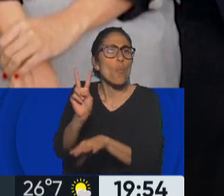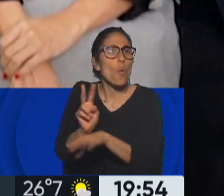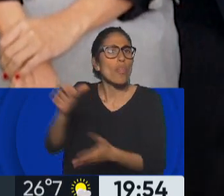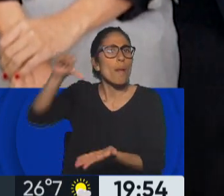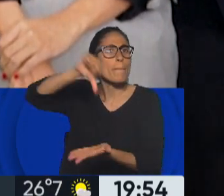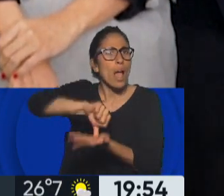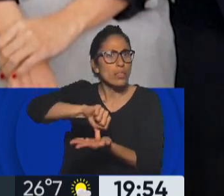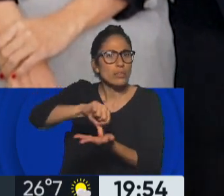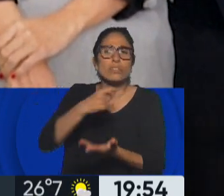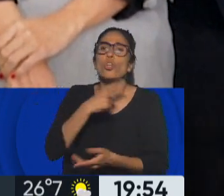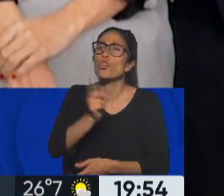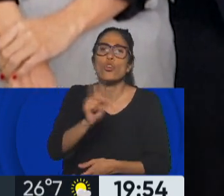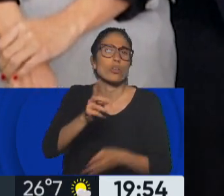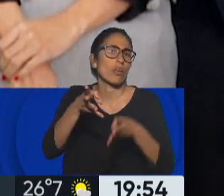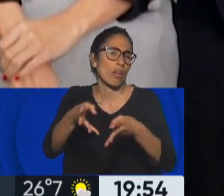una guerra como la de Ucrania.